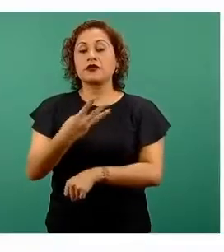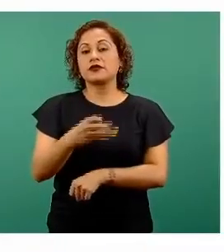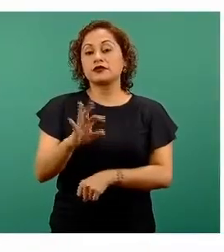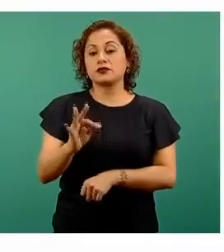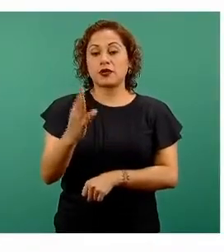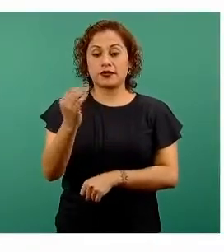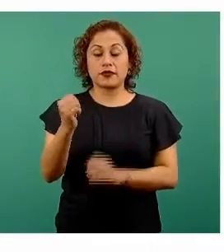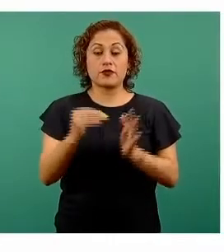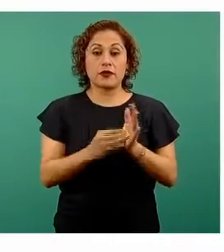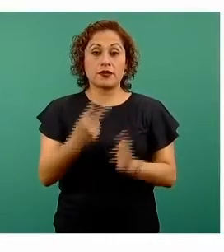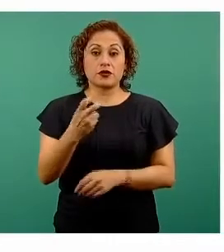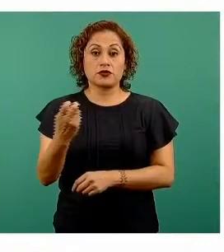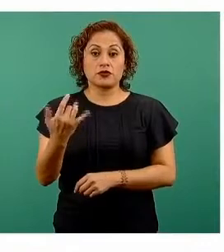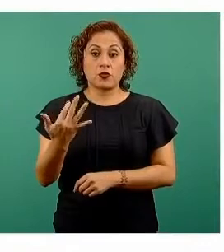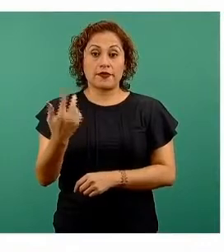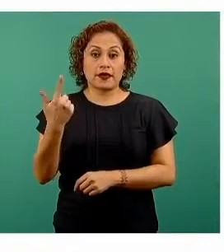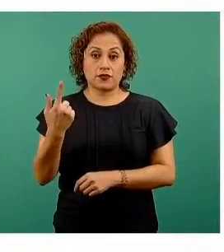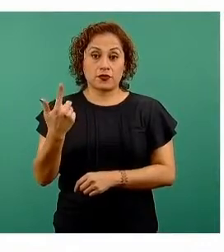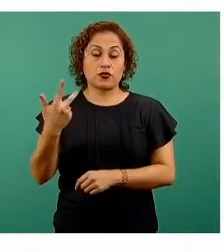349,258, prácticamente